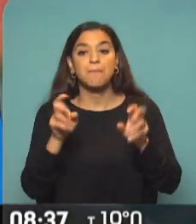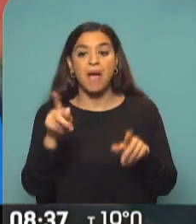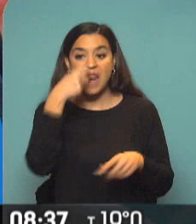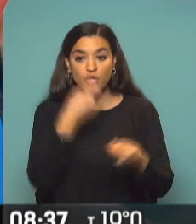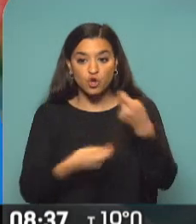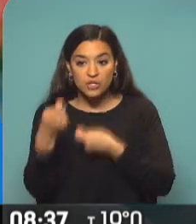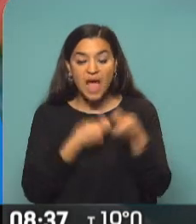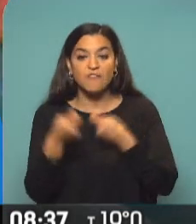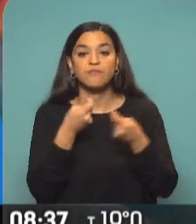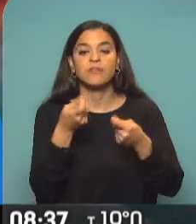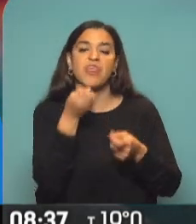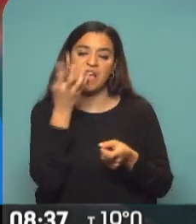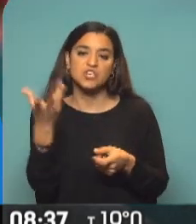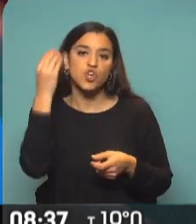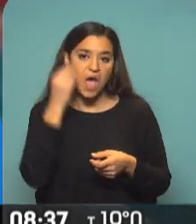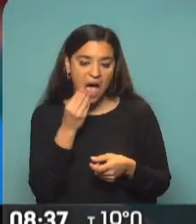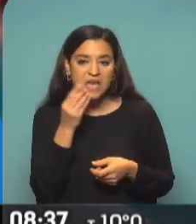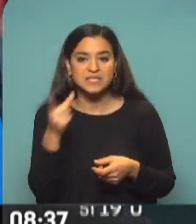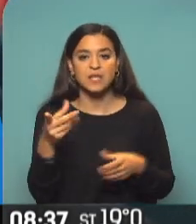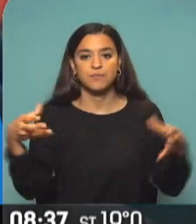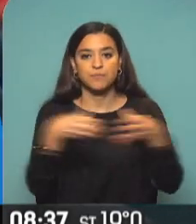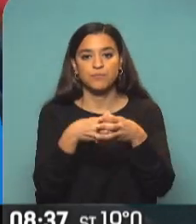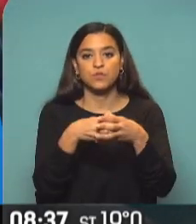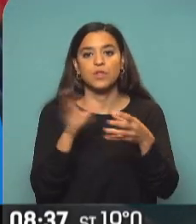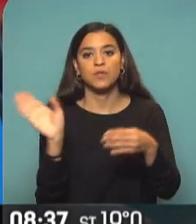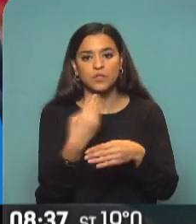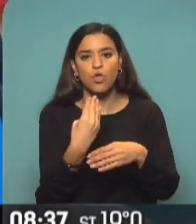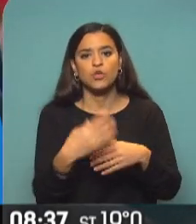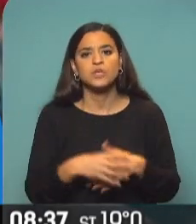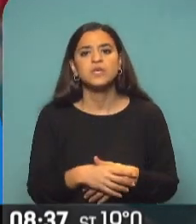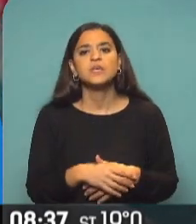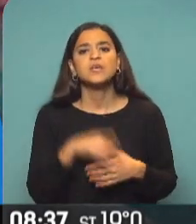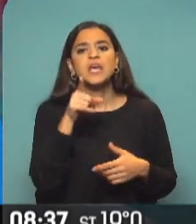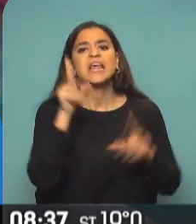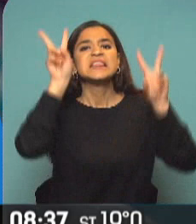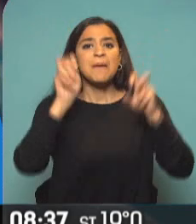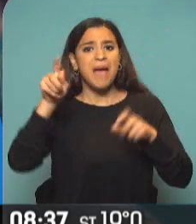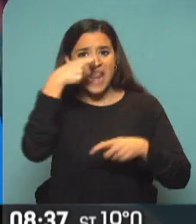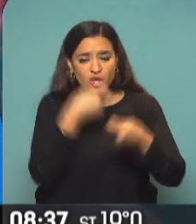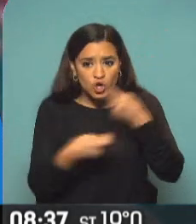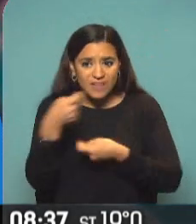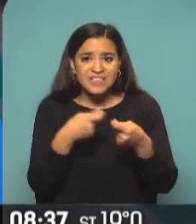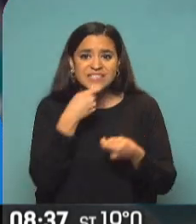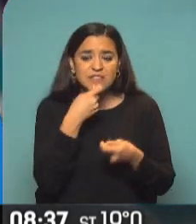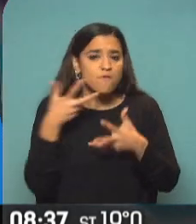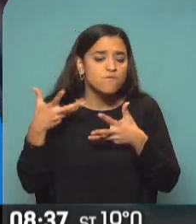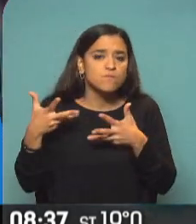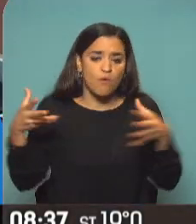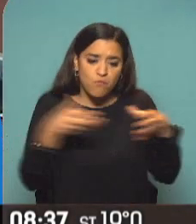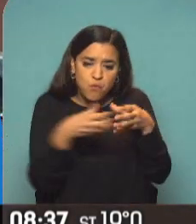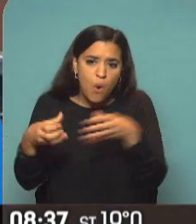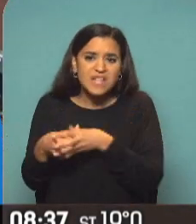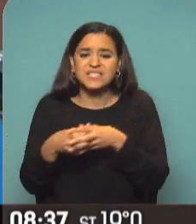de las declaraciones de Axel Kicillof, el candidato a gobernador de Frente por Todos, el tema del narcotráfico, si no se ponen todas las fuerzas políticas